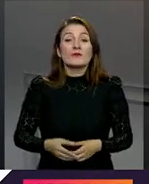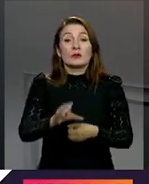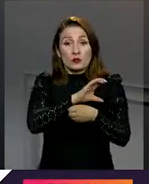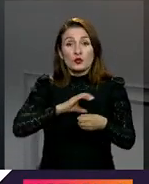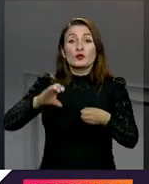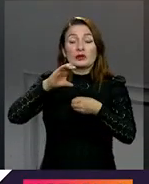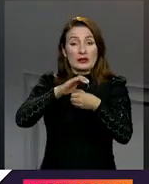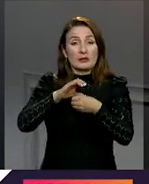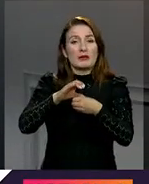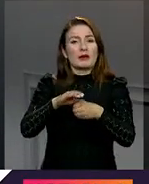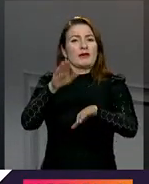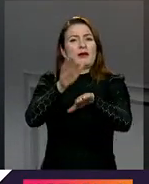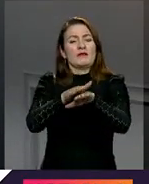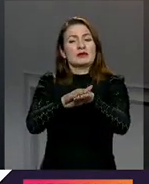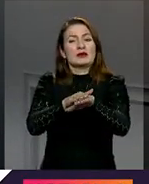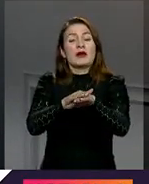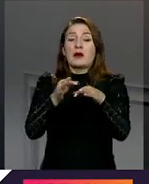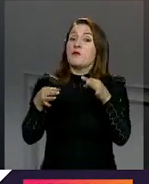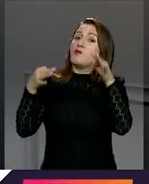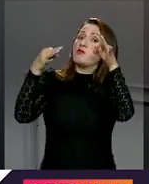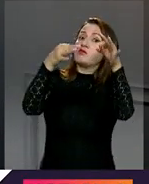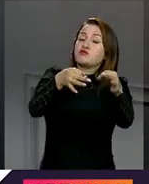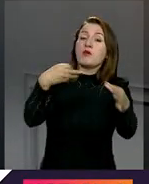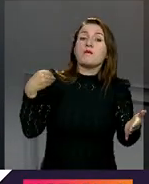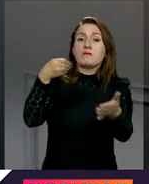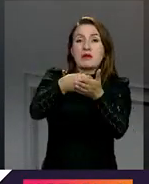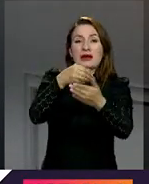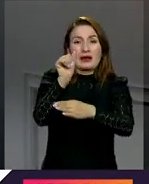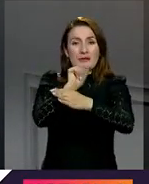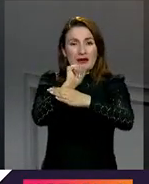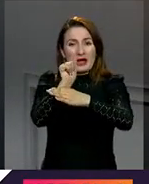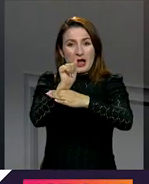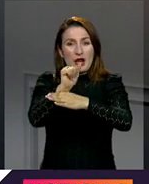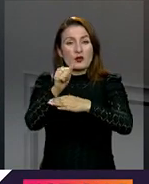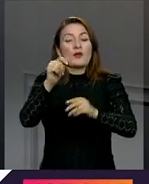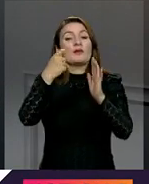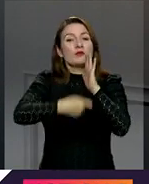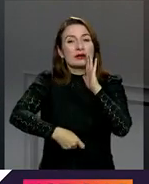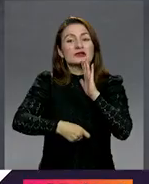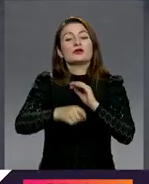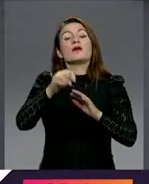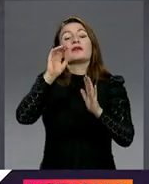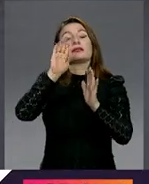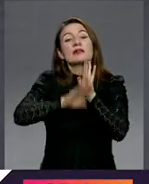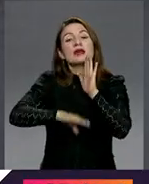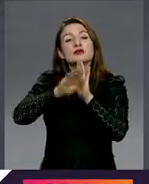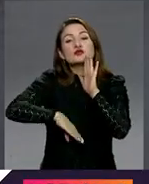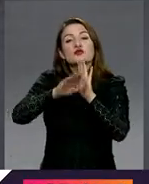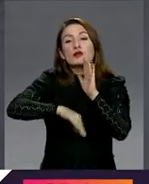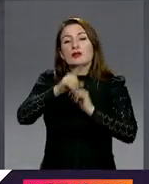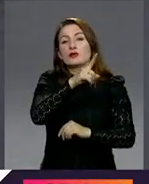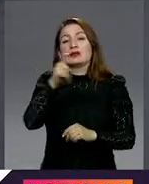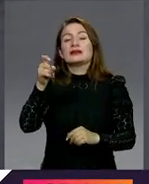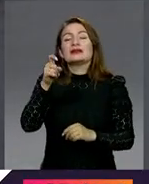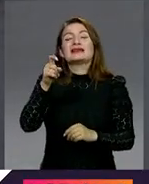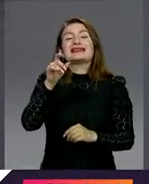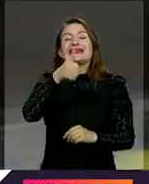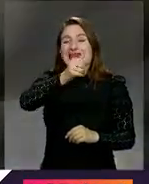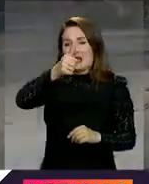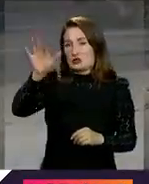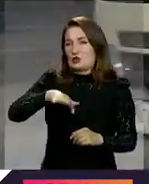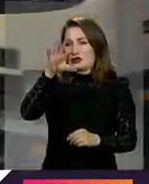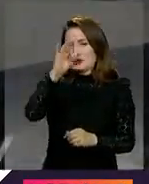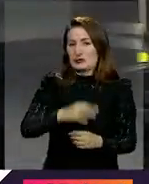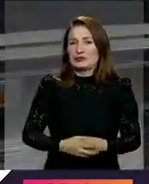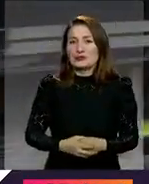Cundinamarca extendió el plazo para el pago de impuestos de vehículos con descuento del 10%. Hasta el 16 de julio los